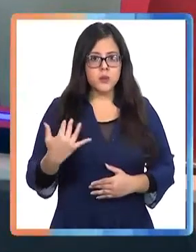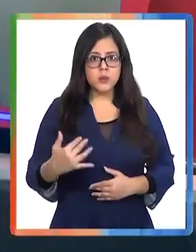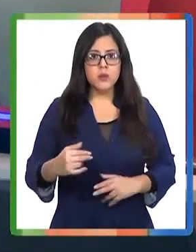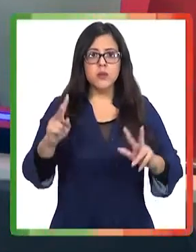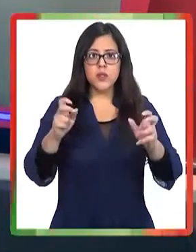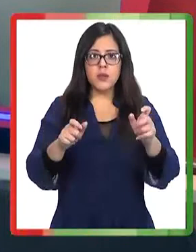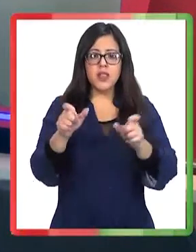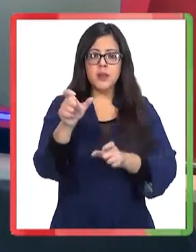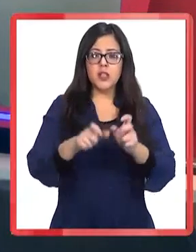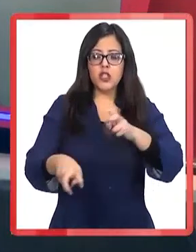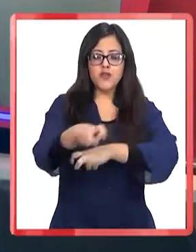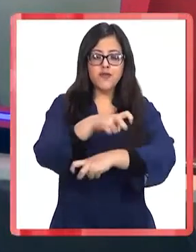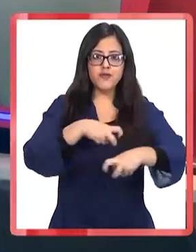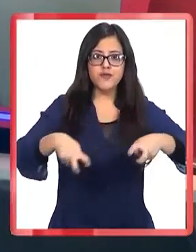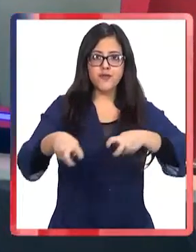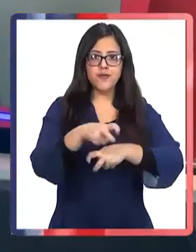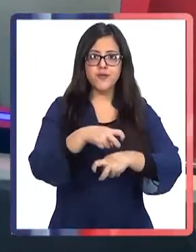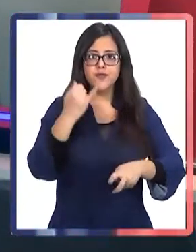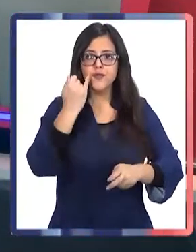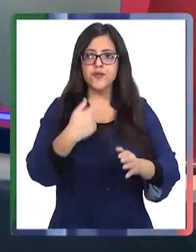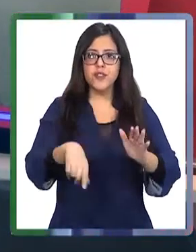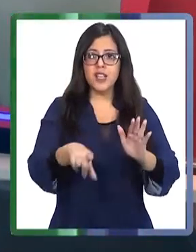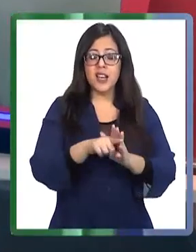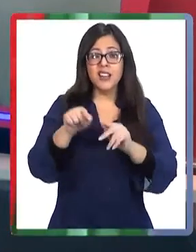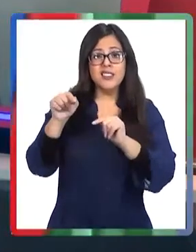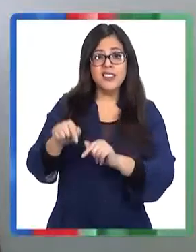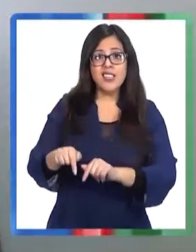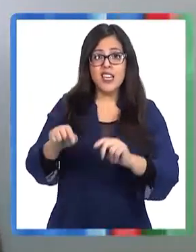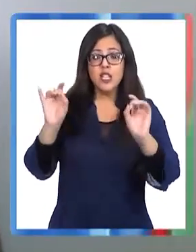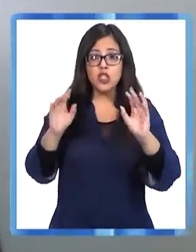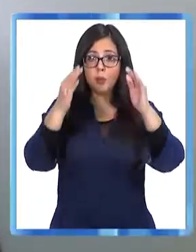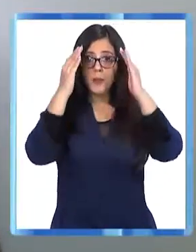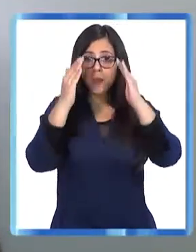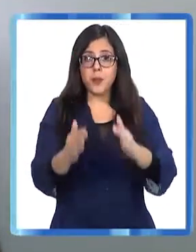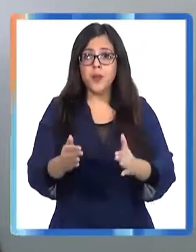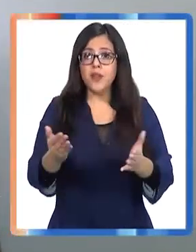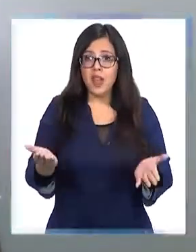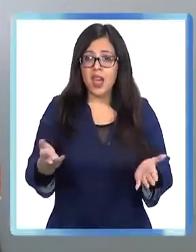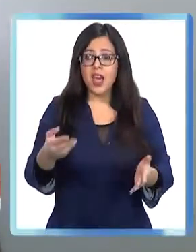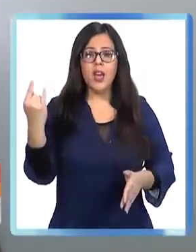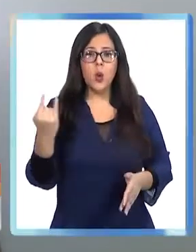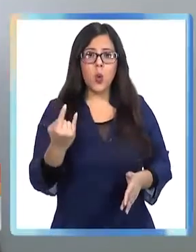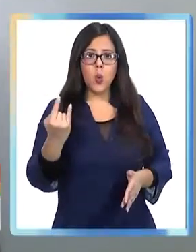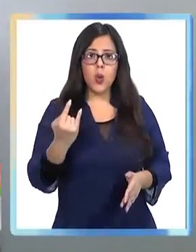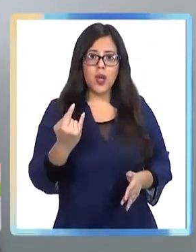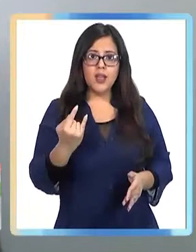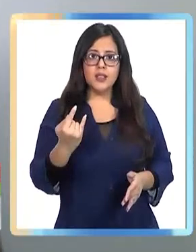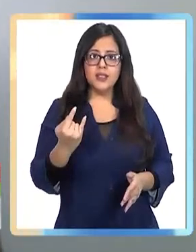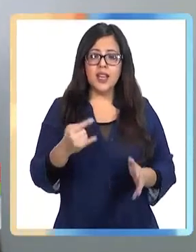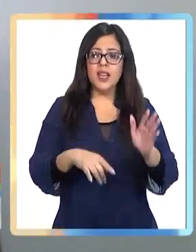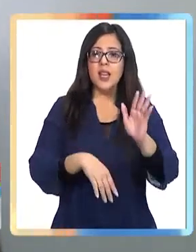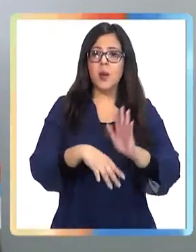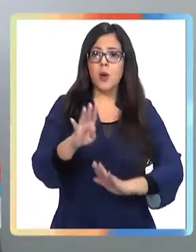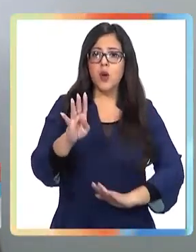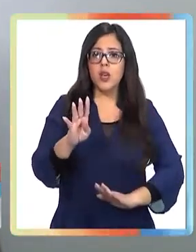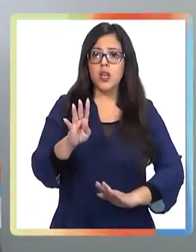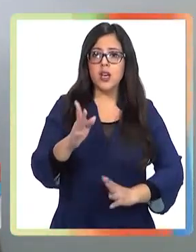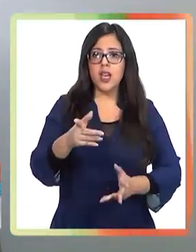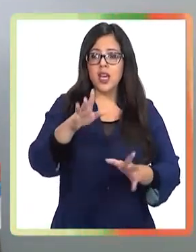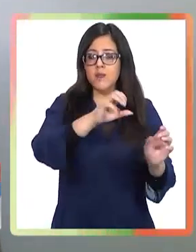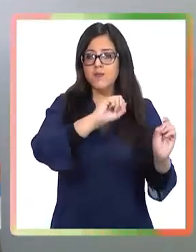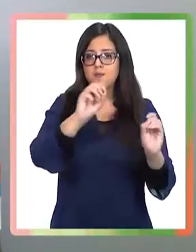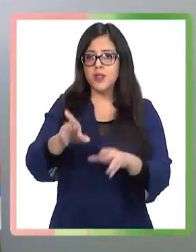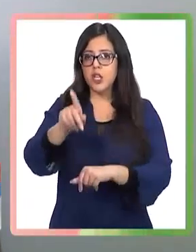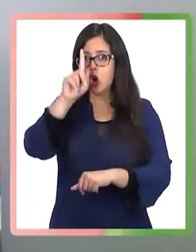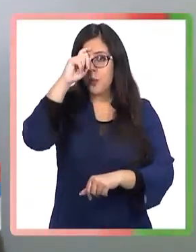en términos de flujo migratorio. Solamente estas atenciones se refieren a atención de urgencia y muchas de ellas derivadas al